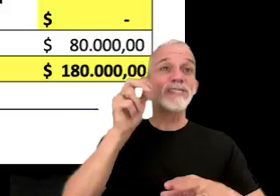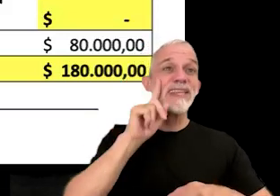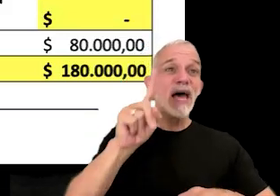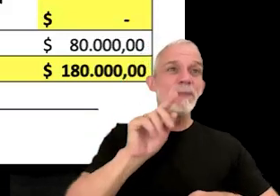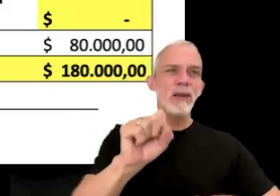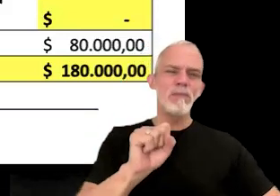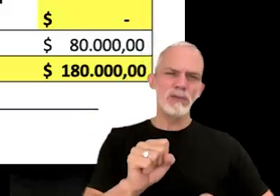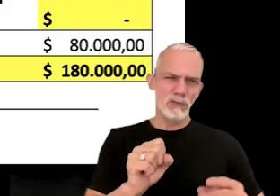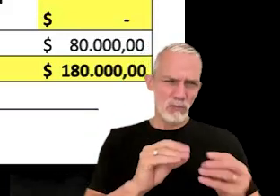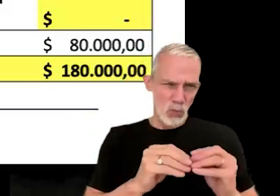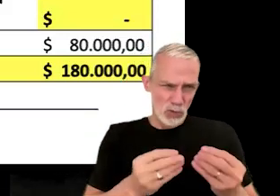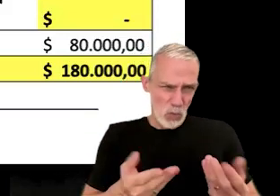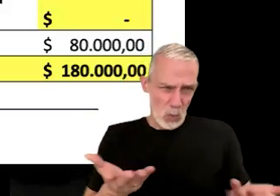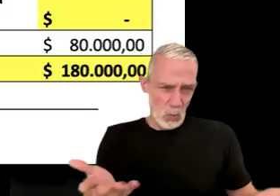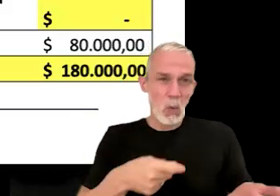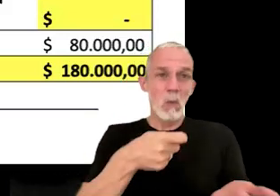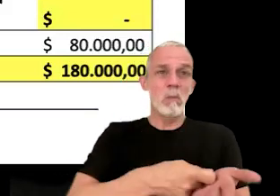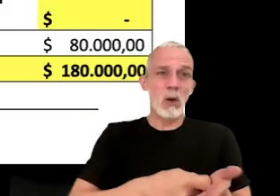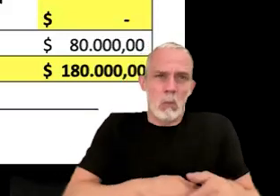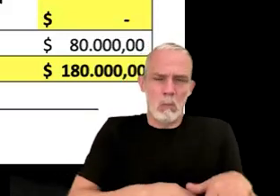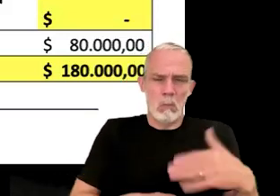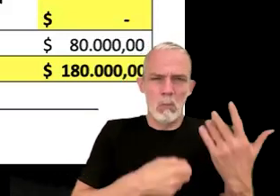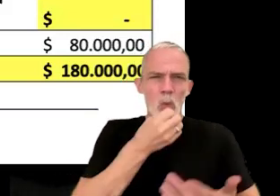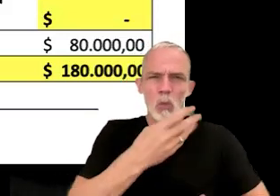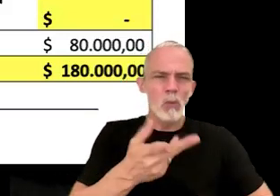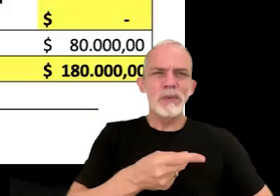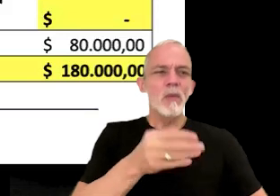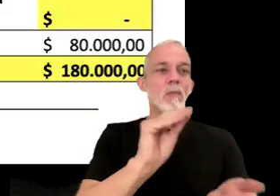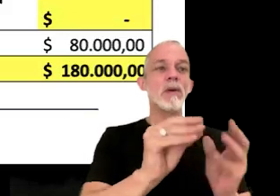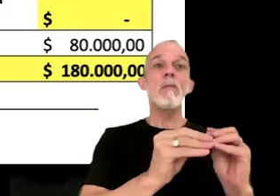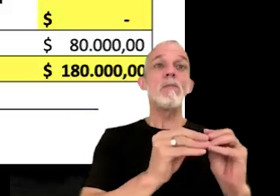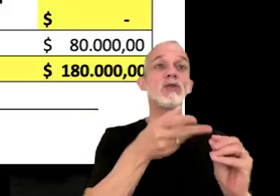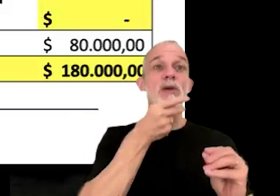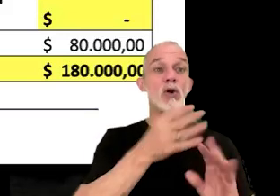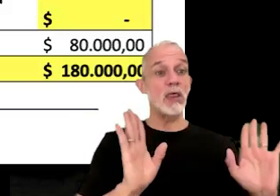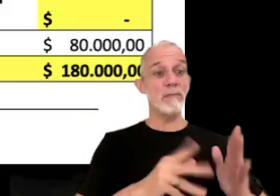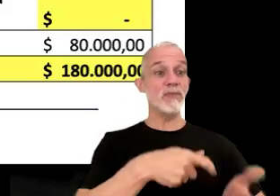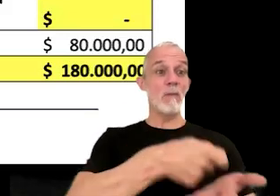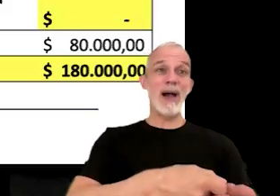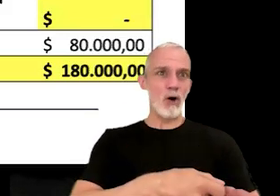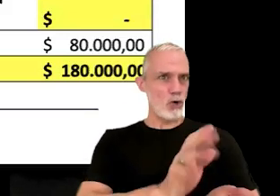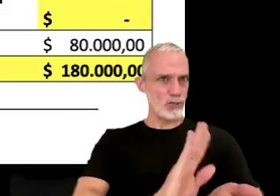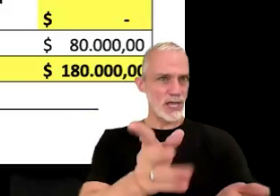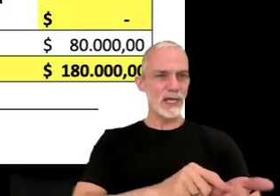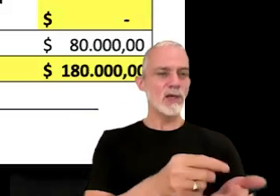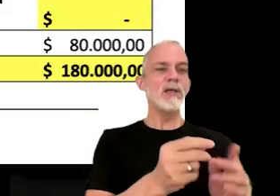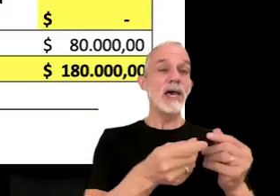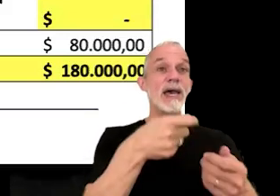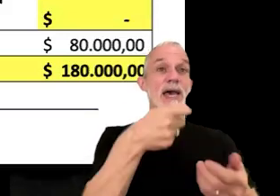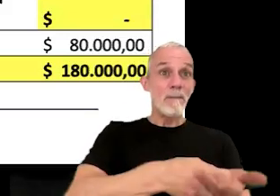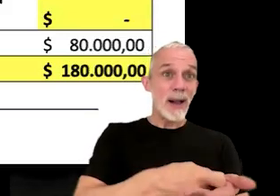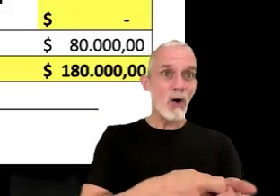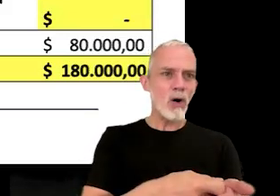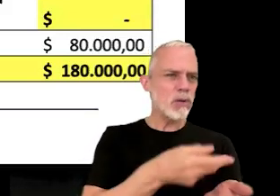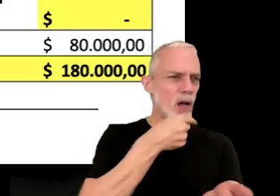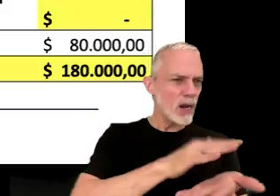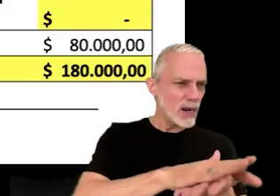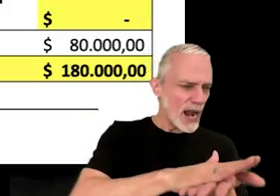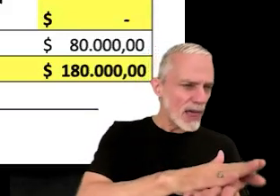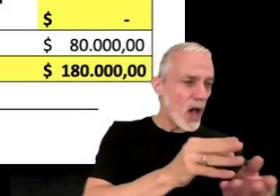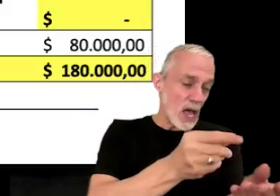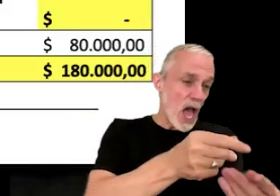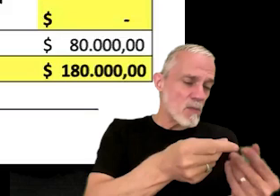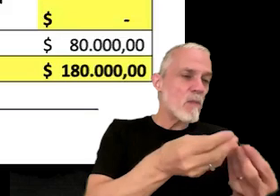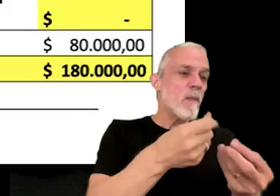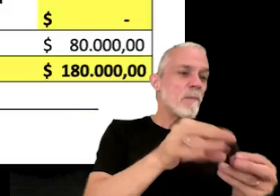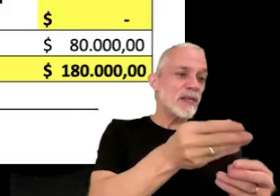sin causa. Entonces el contribuyente puede utilizar la reimputación de la cuenta tributaria